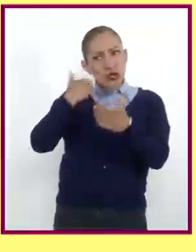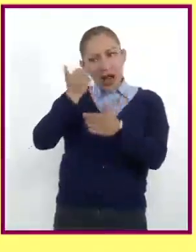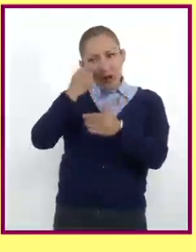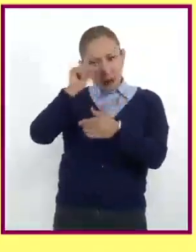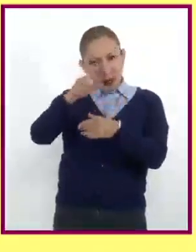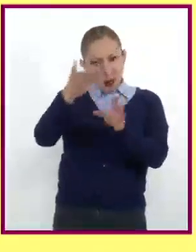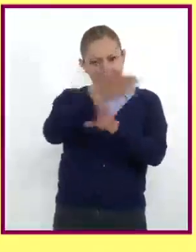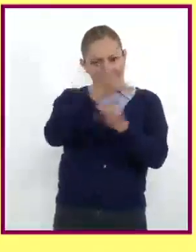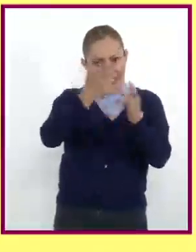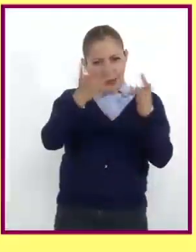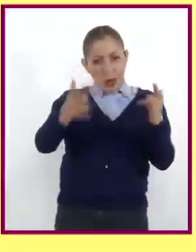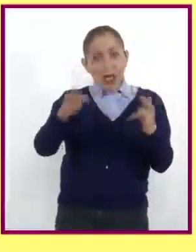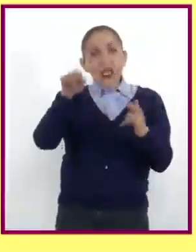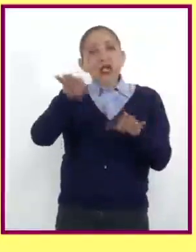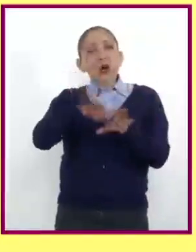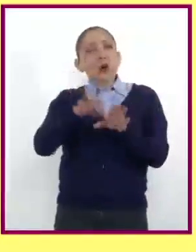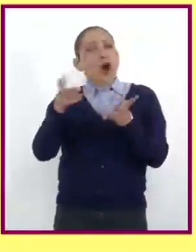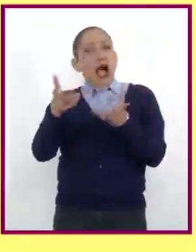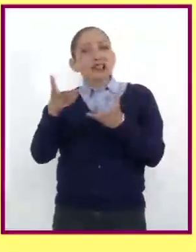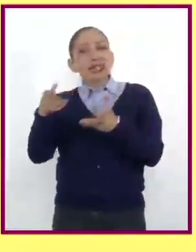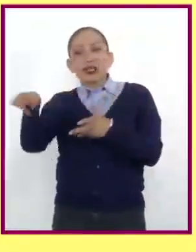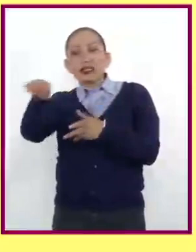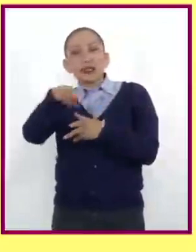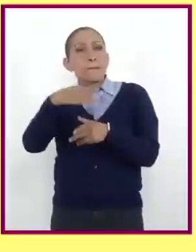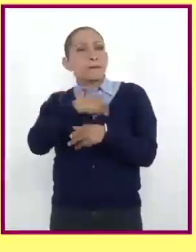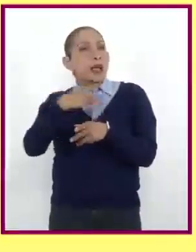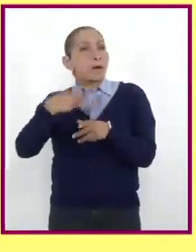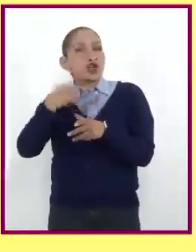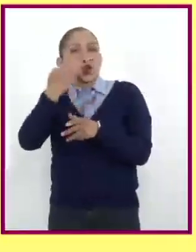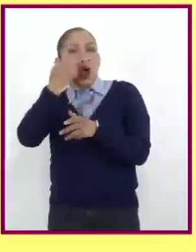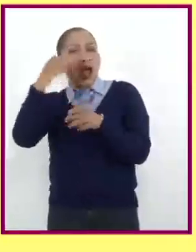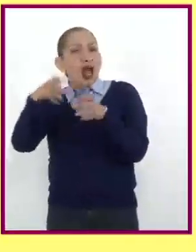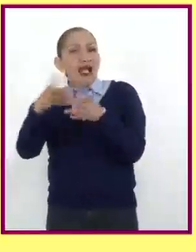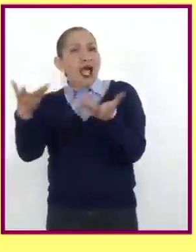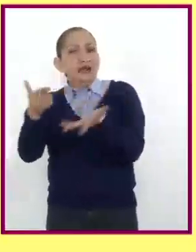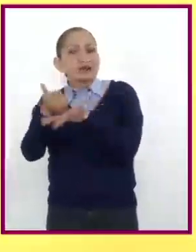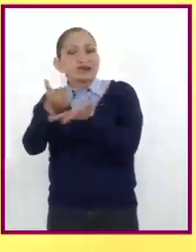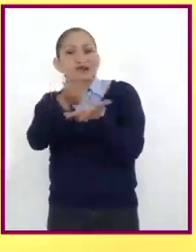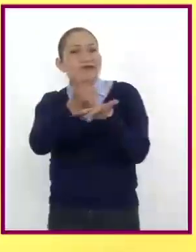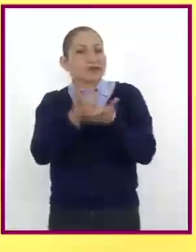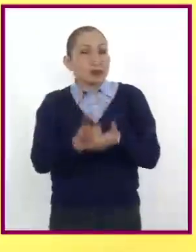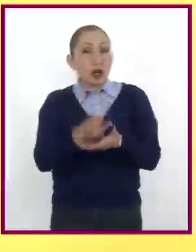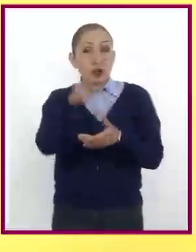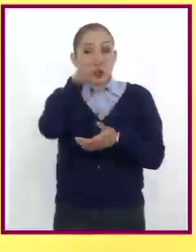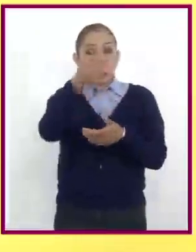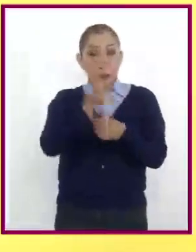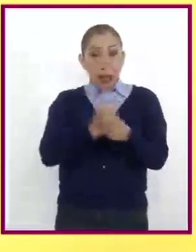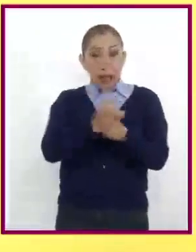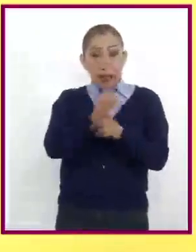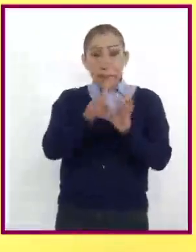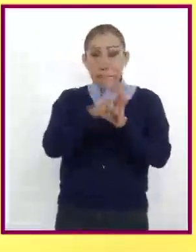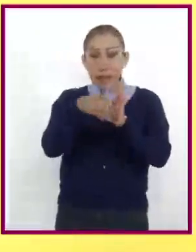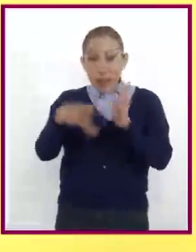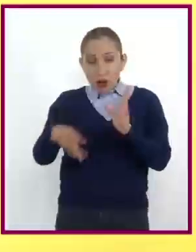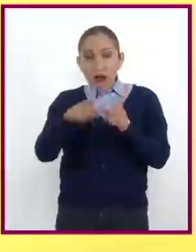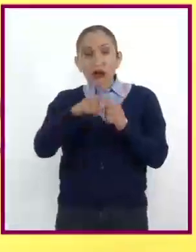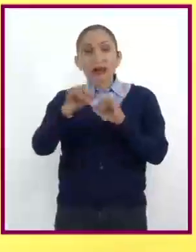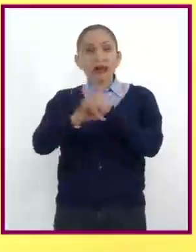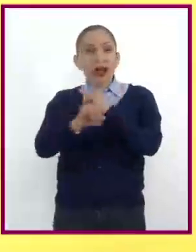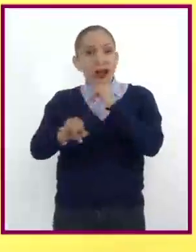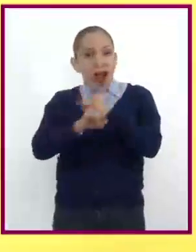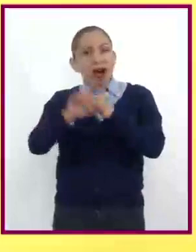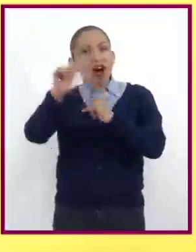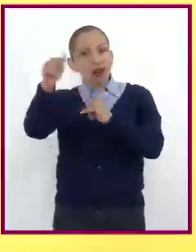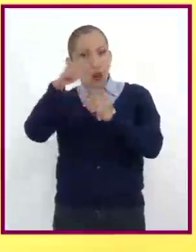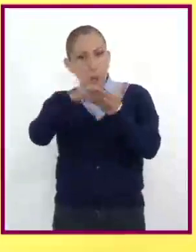acciones podrían llevar a cabo entre los miembros de la escuela. Investiguen en periódico, internet u